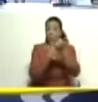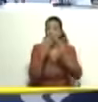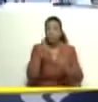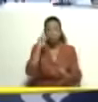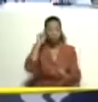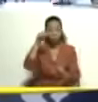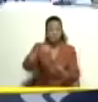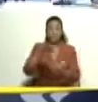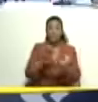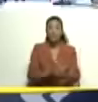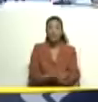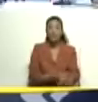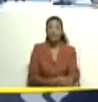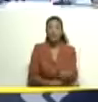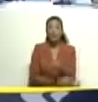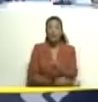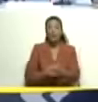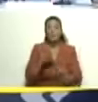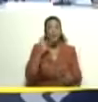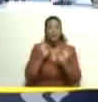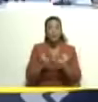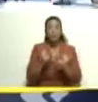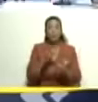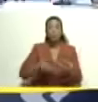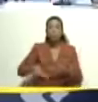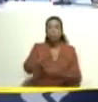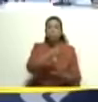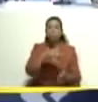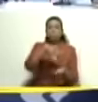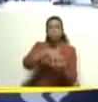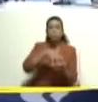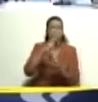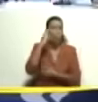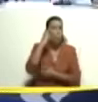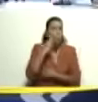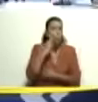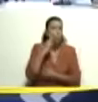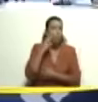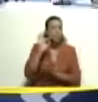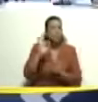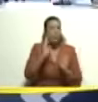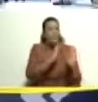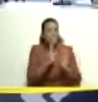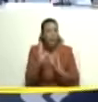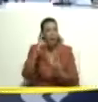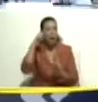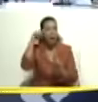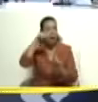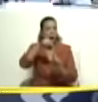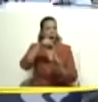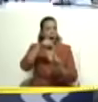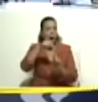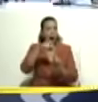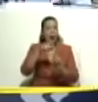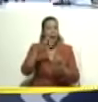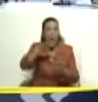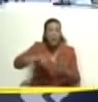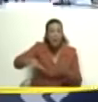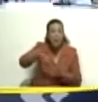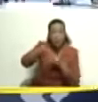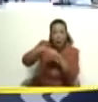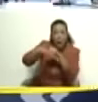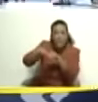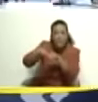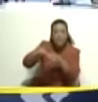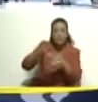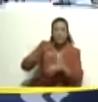para seguir articulando una región de futuro, la región del siglo XXI,